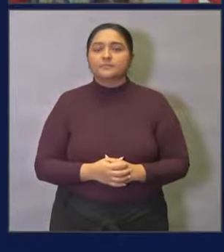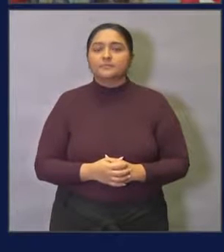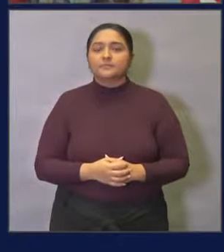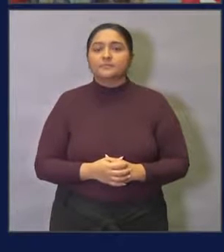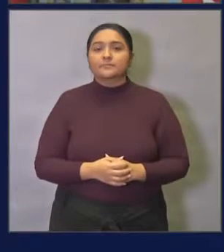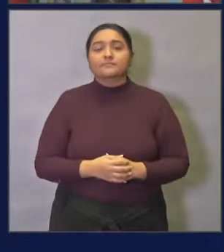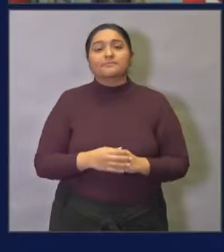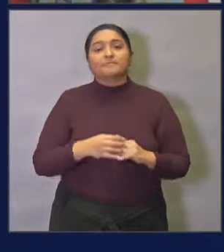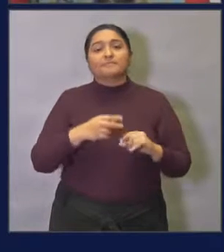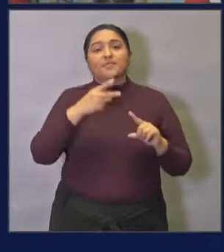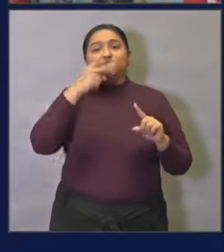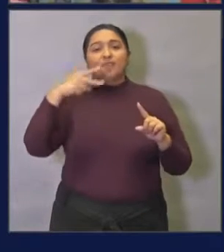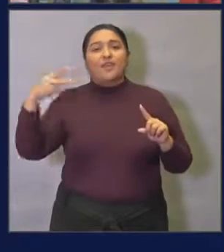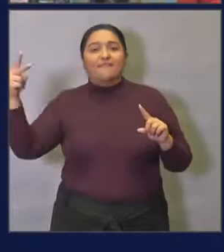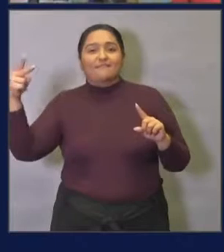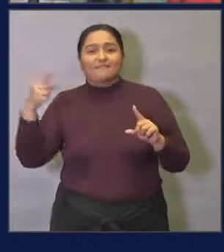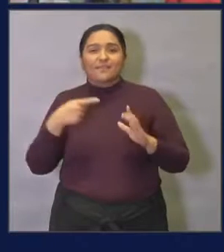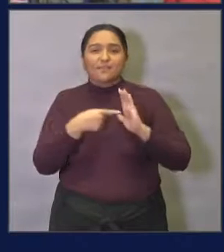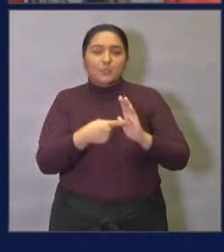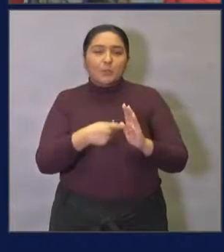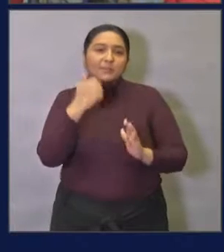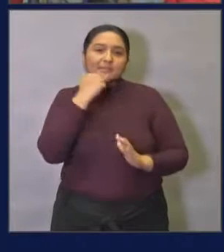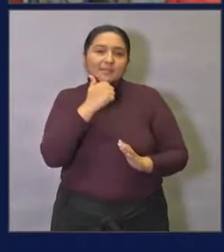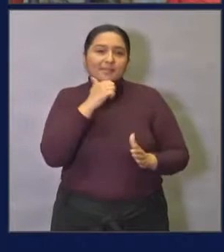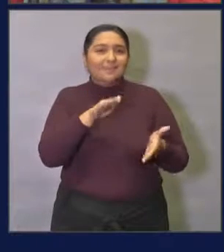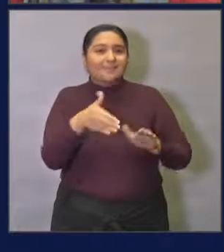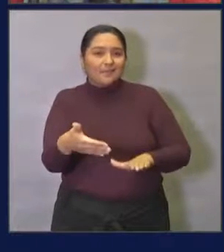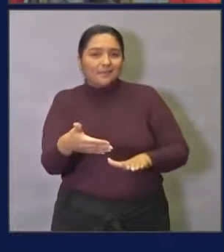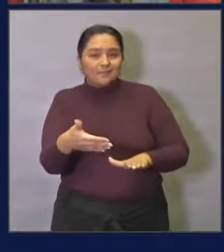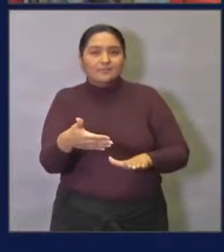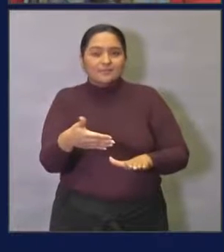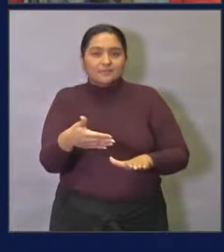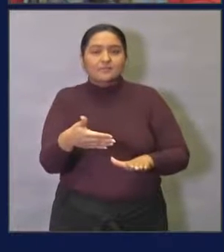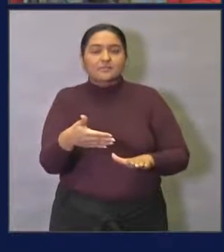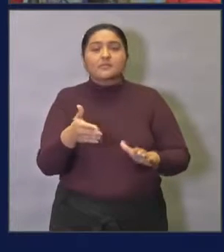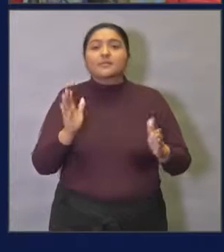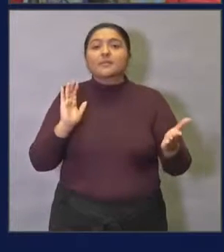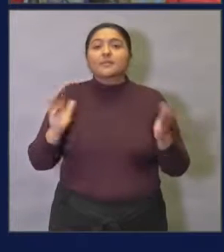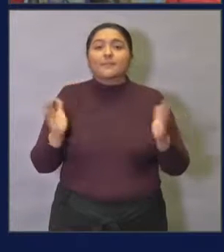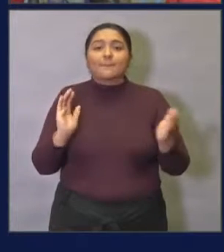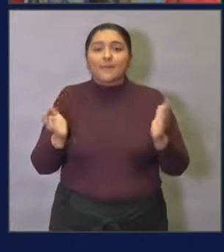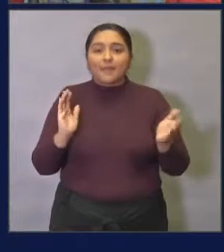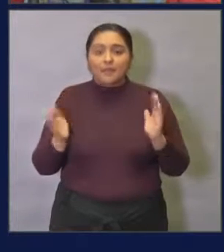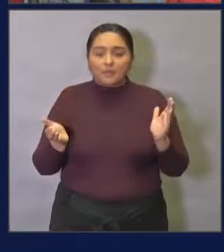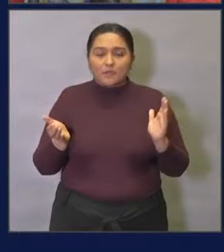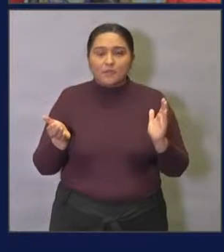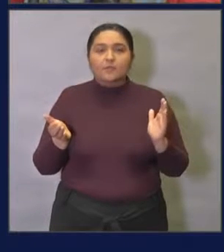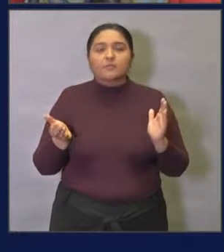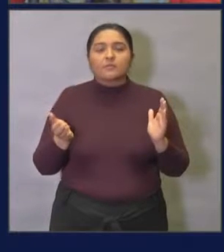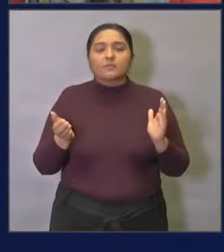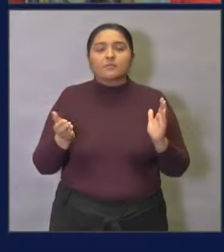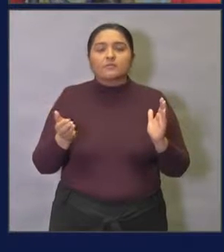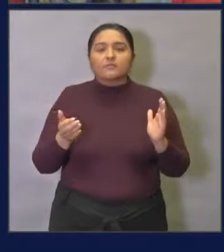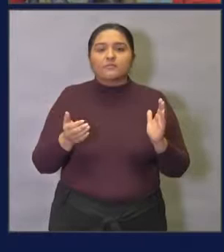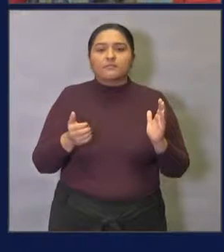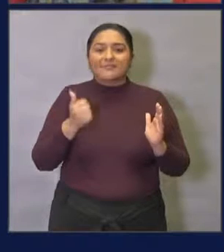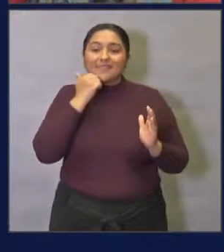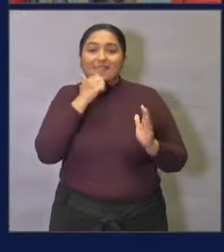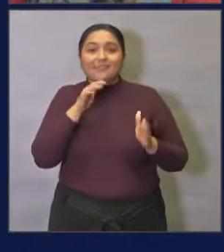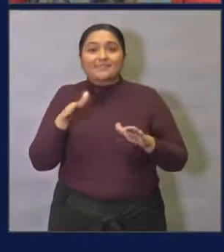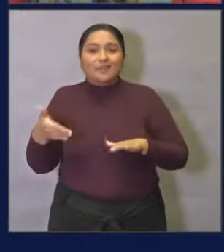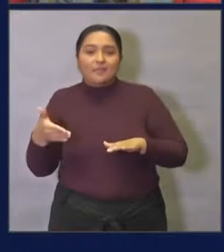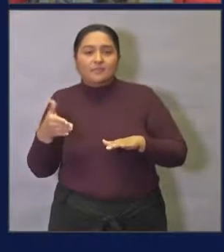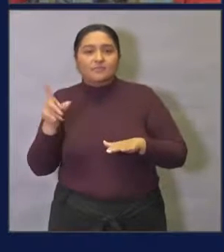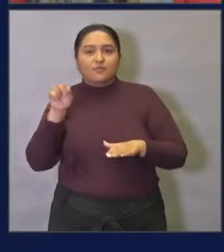Este gráfico nos muestra el número diario de fallecimientos en comparación con nuestro promedio diario de fallecimientos en